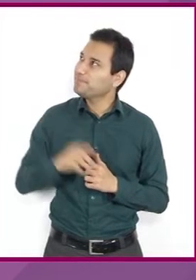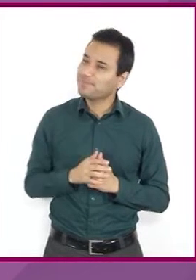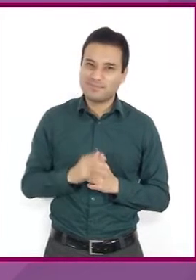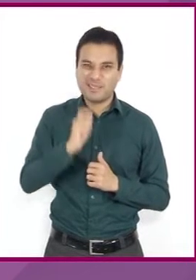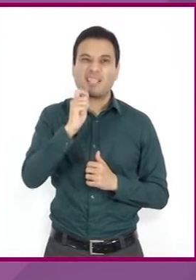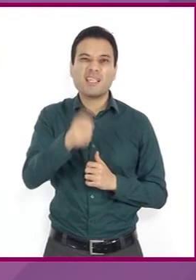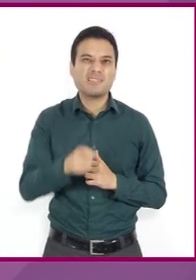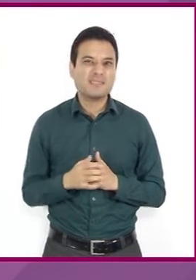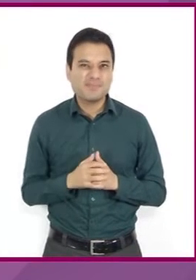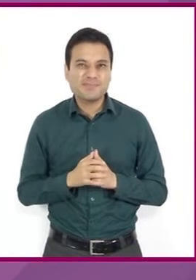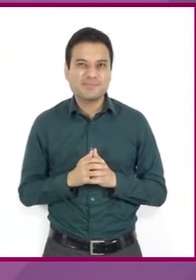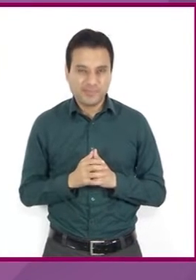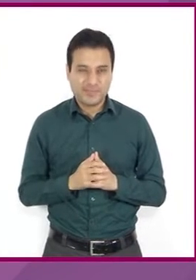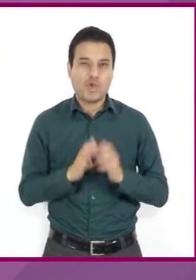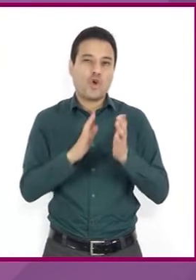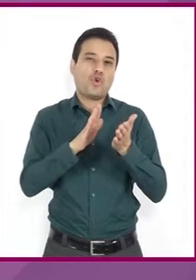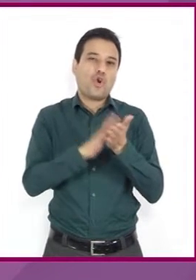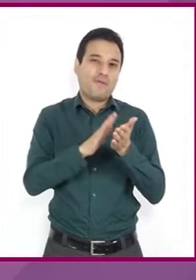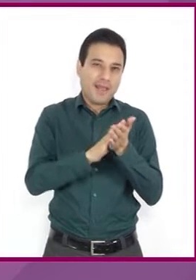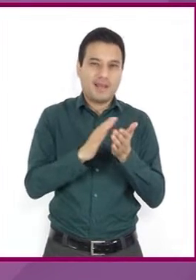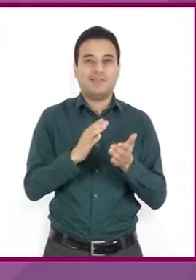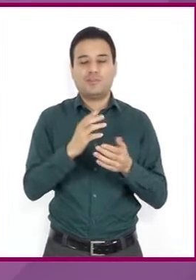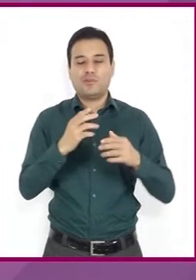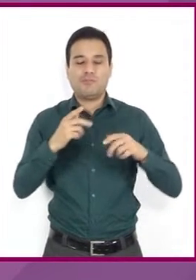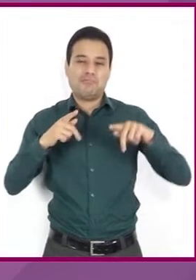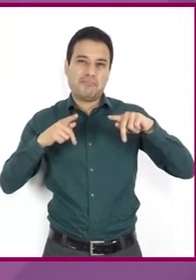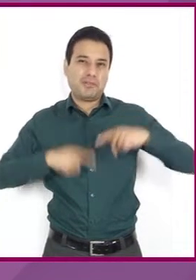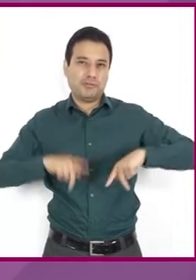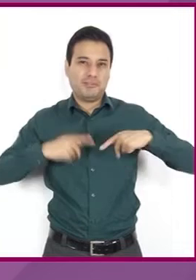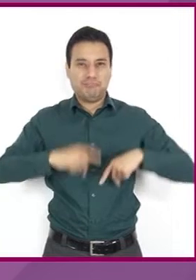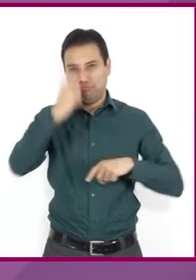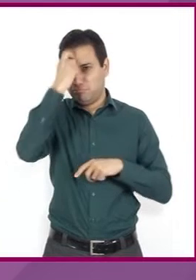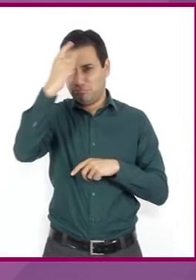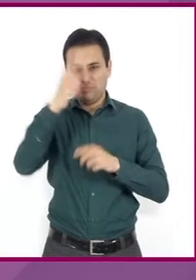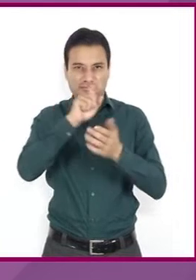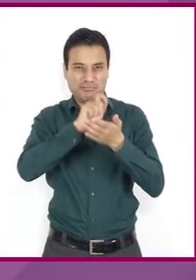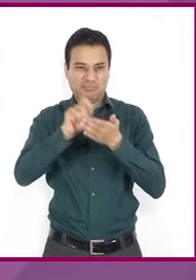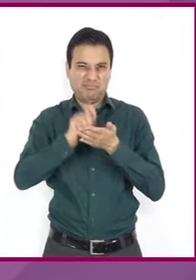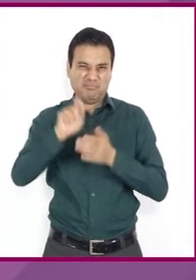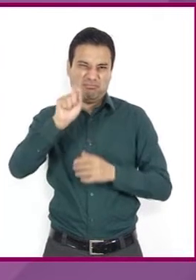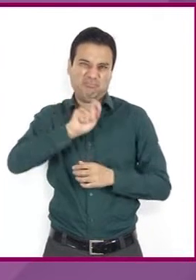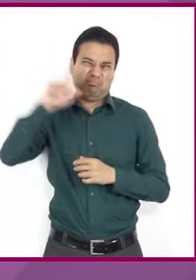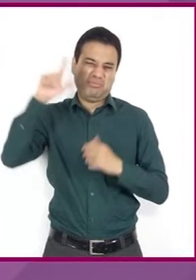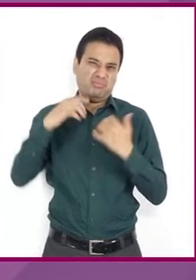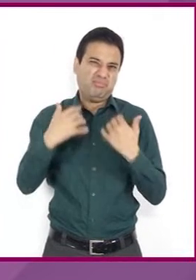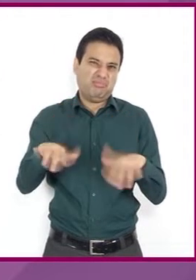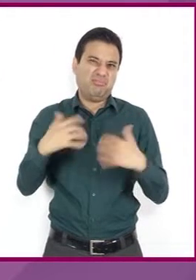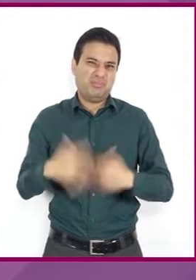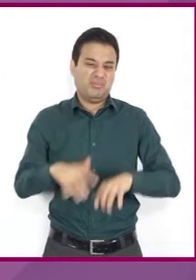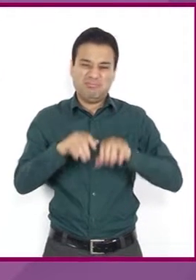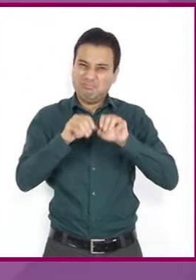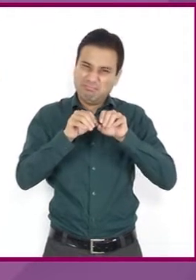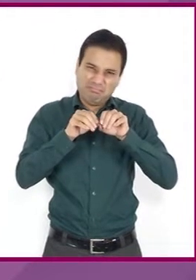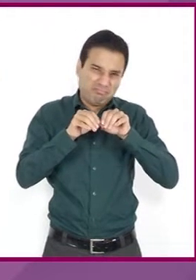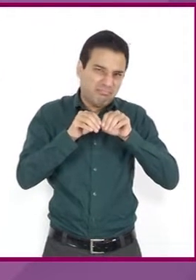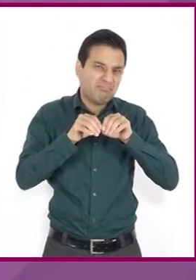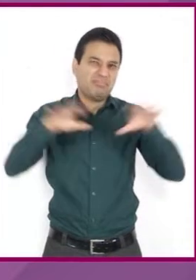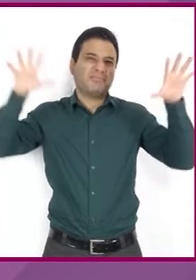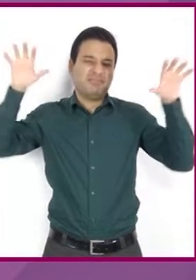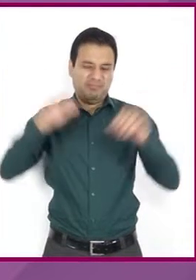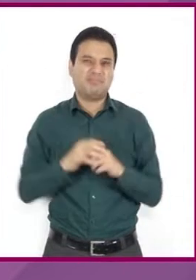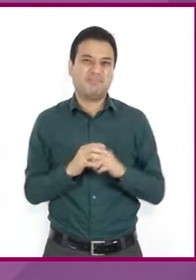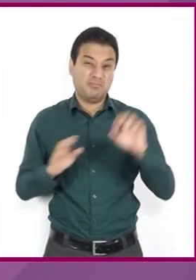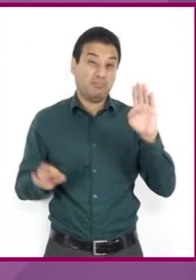nombra a un grupo de novelas y escritores que tuvieron un enorme éxito comercial y gran difusión más allá de las